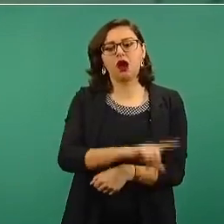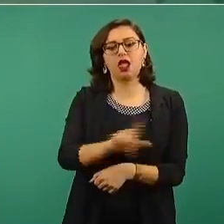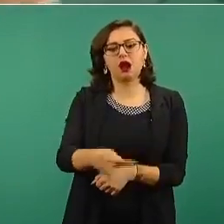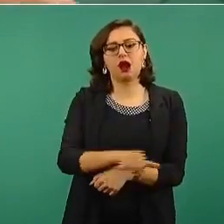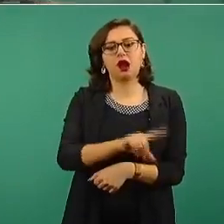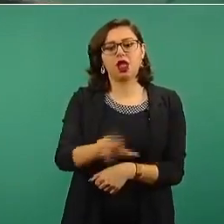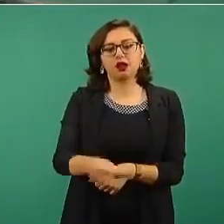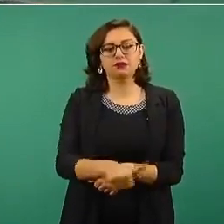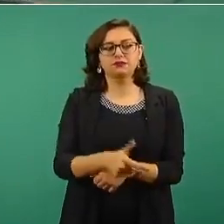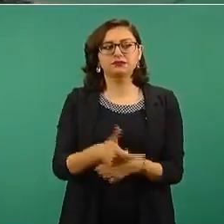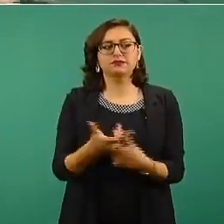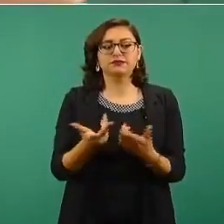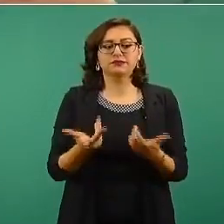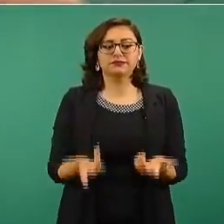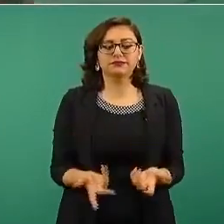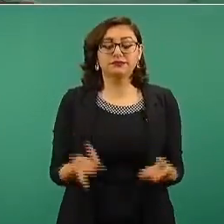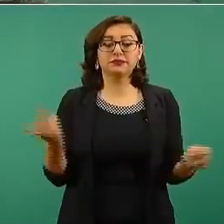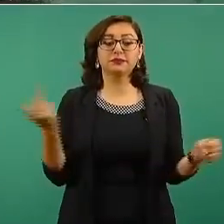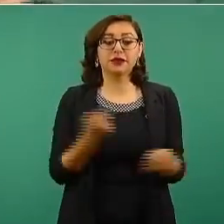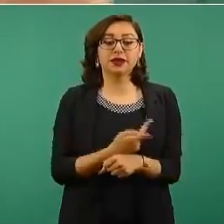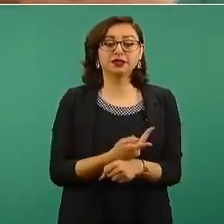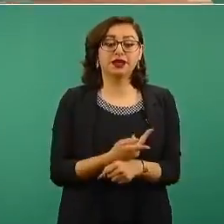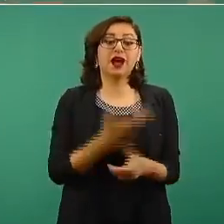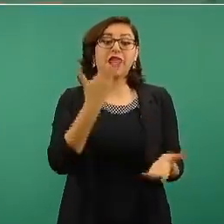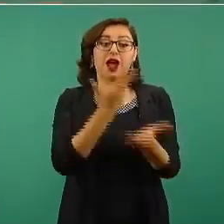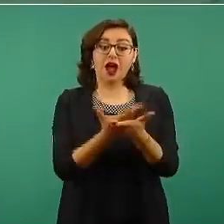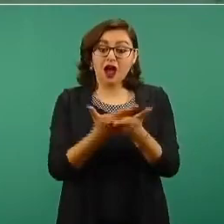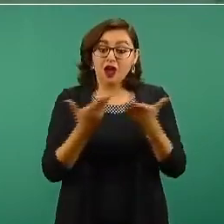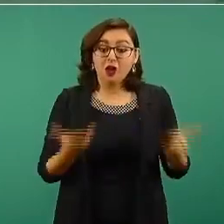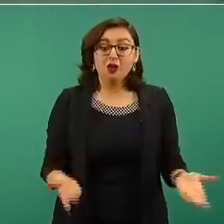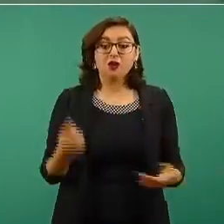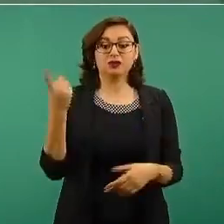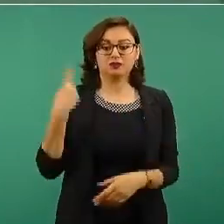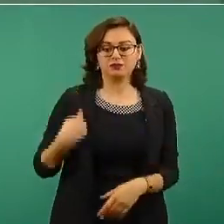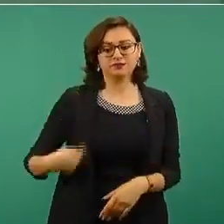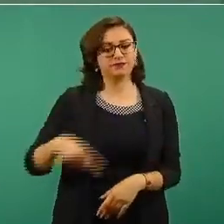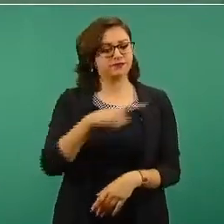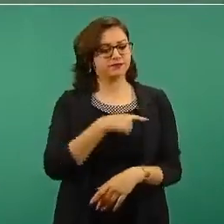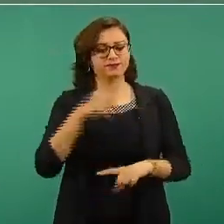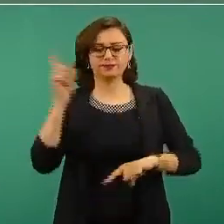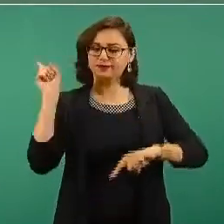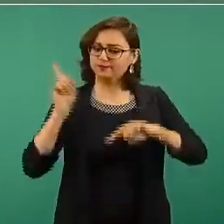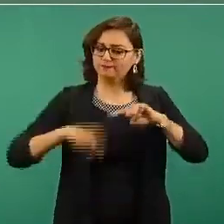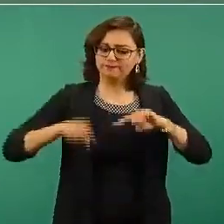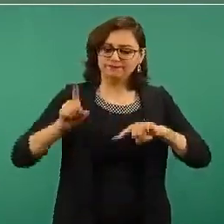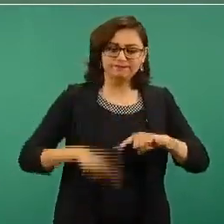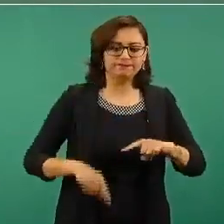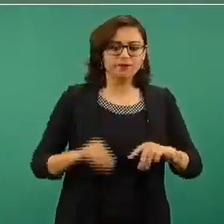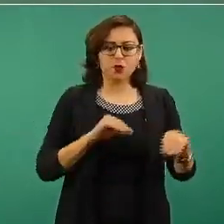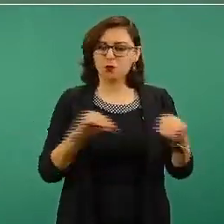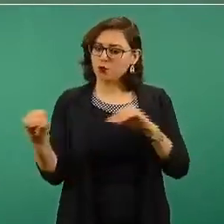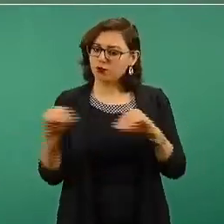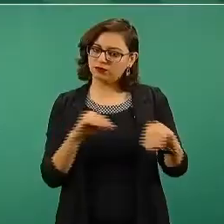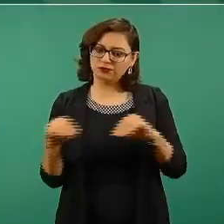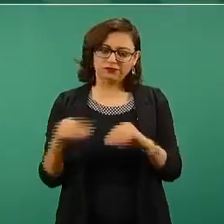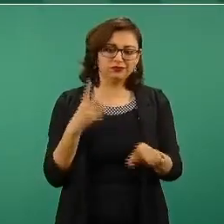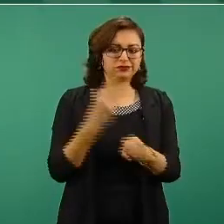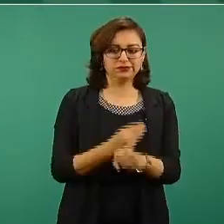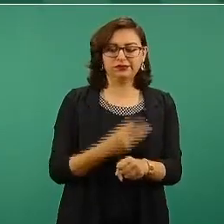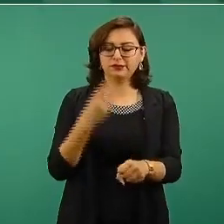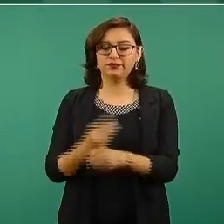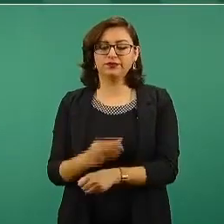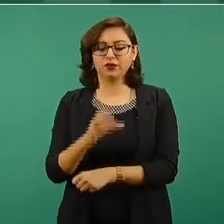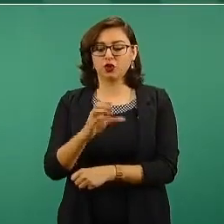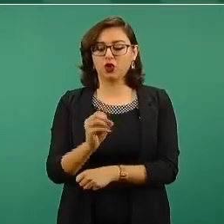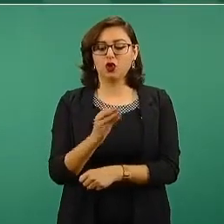Entonces todo eso lo estamos moviendo. Acabamos de cambiar al